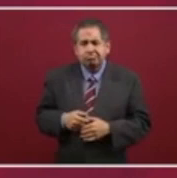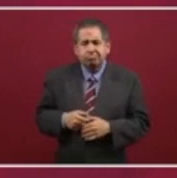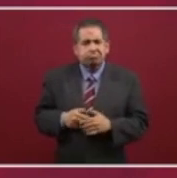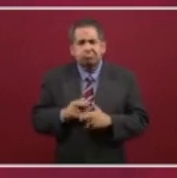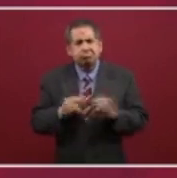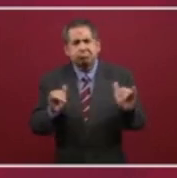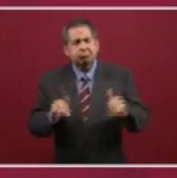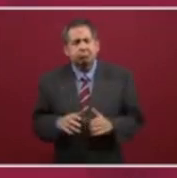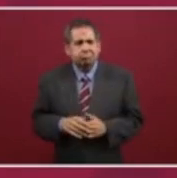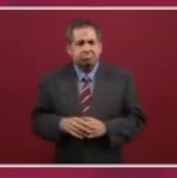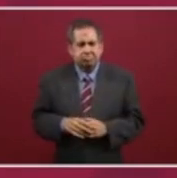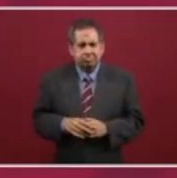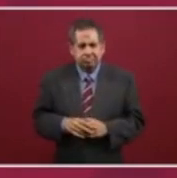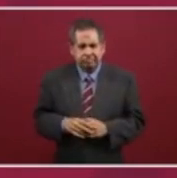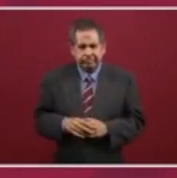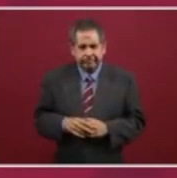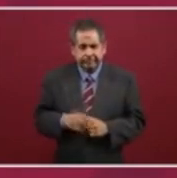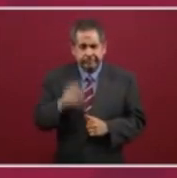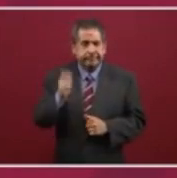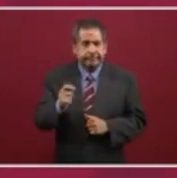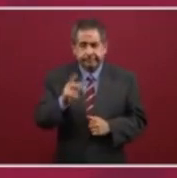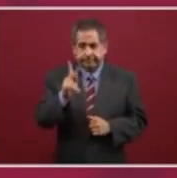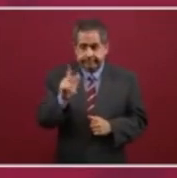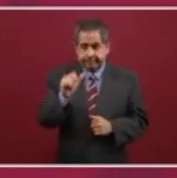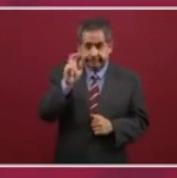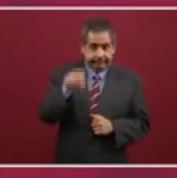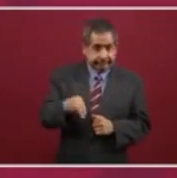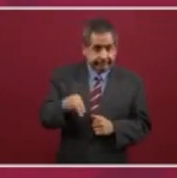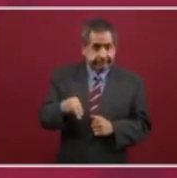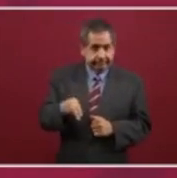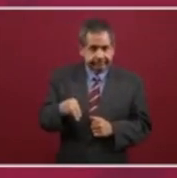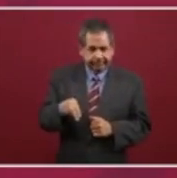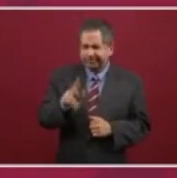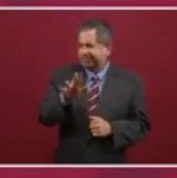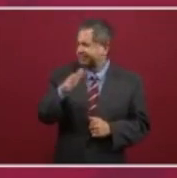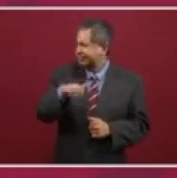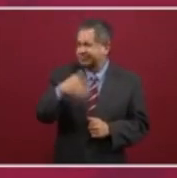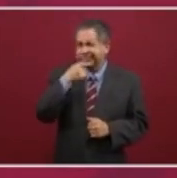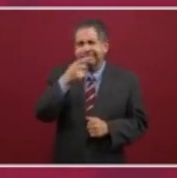incluso que el plan